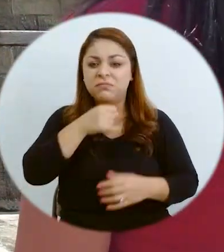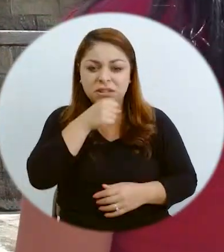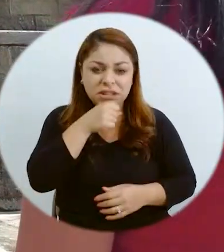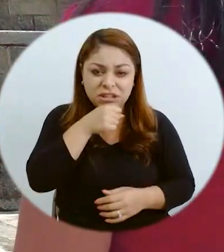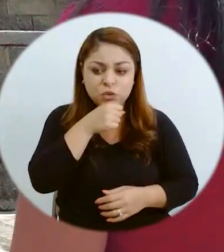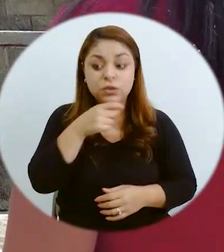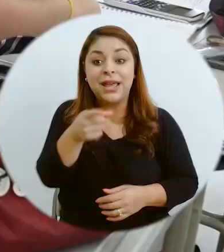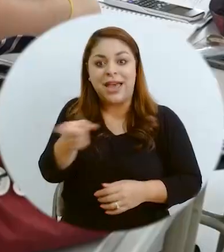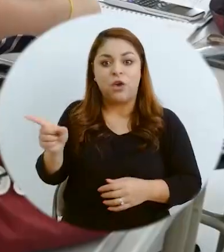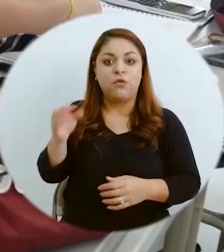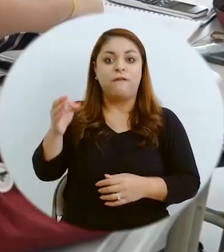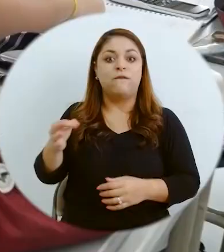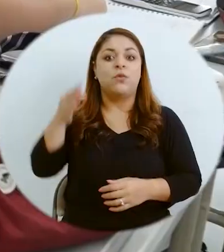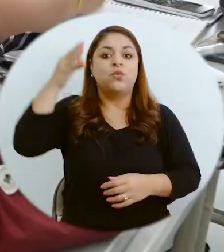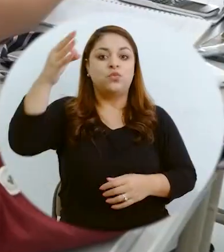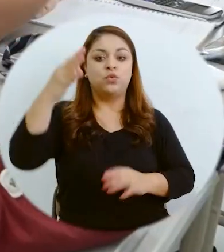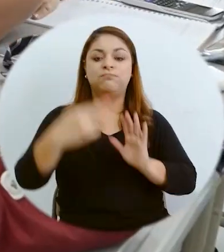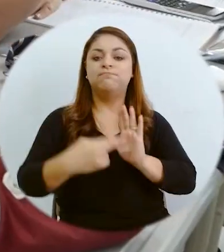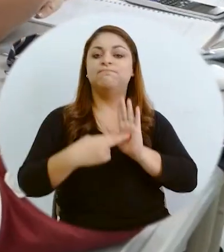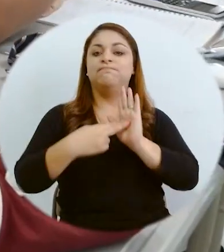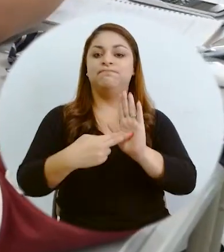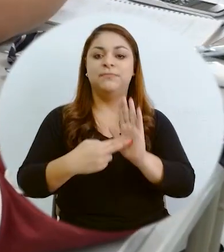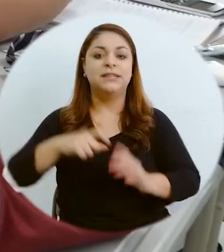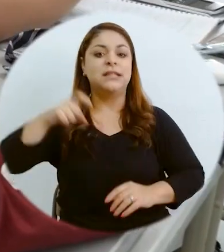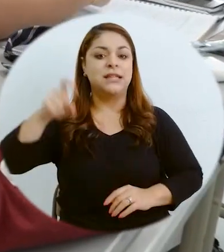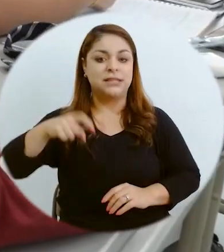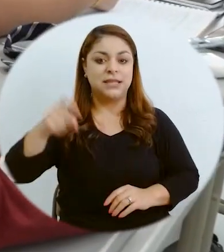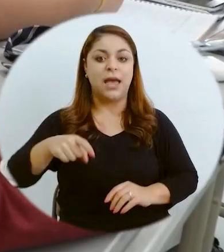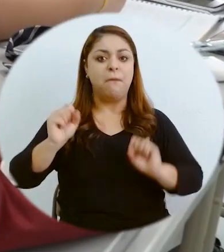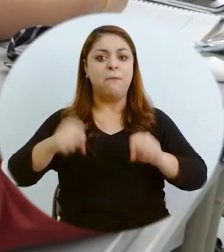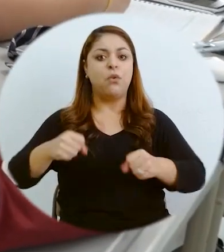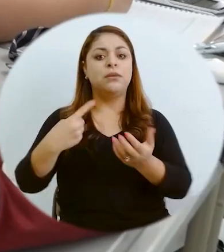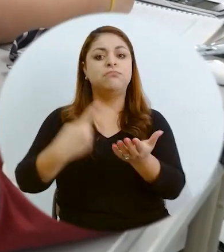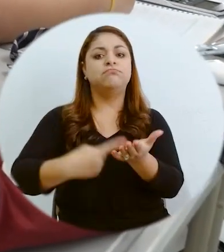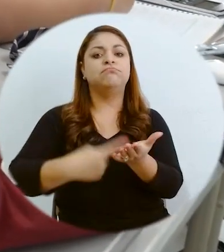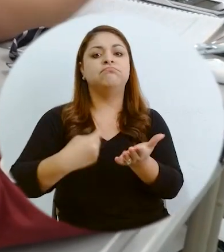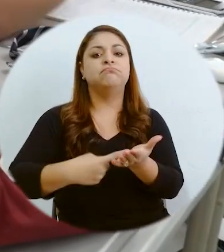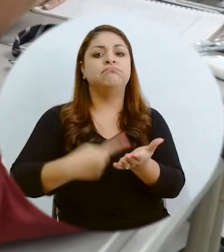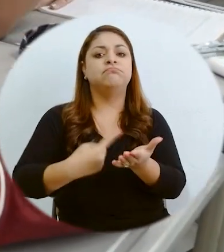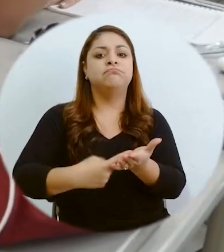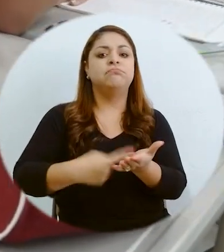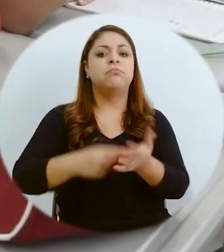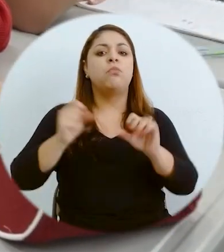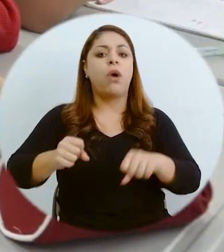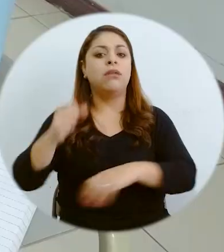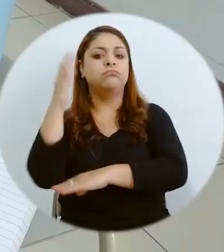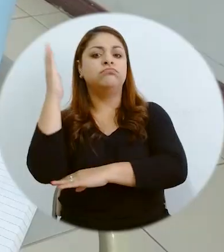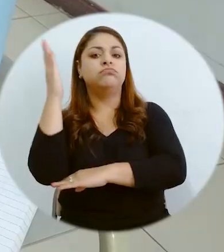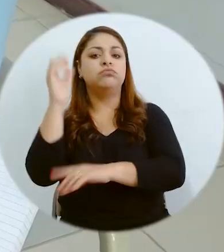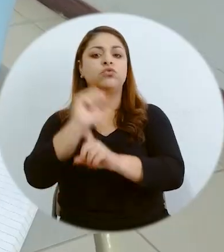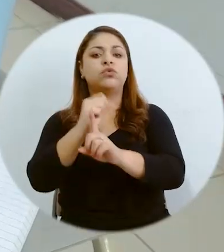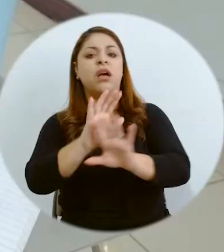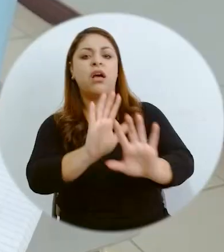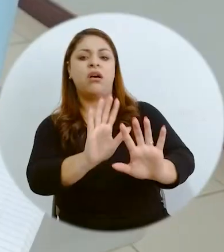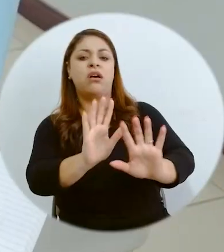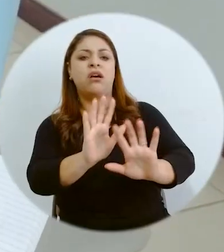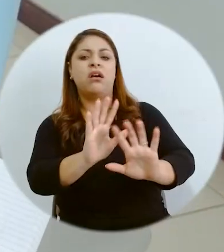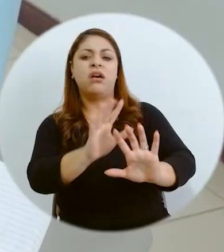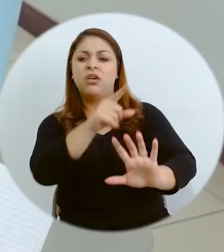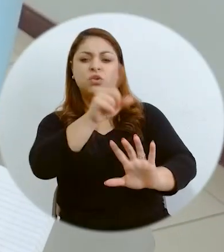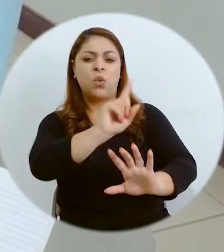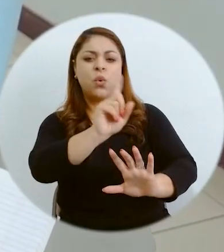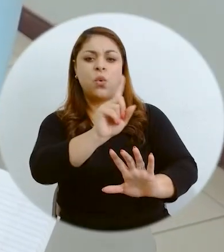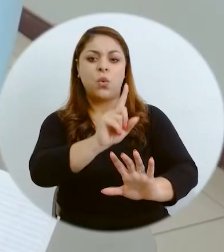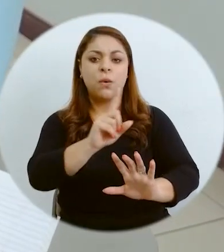más viejitos, sean ellos la representación de la necesidad de poder debatir, de poder desenmarañar discursos sociales que se traen abajo todas